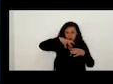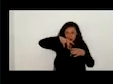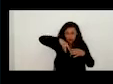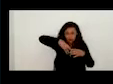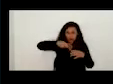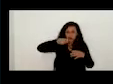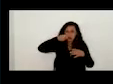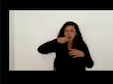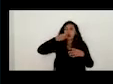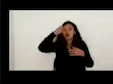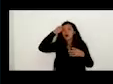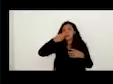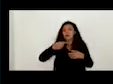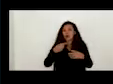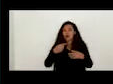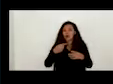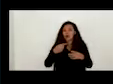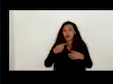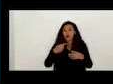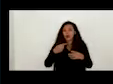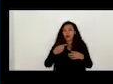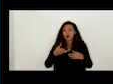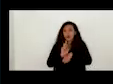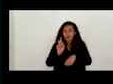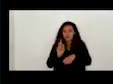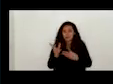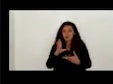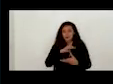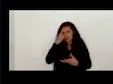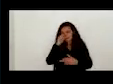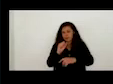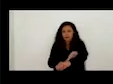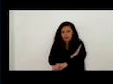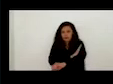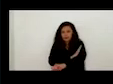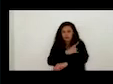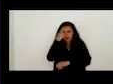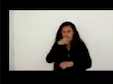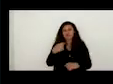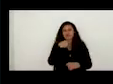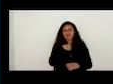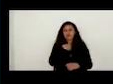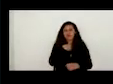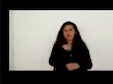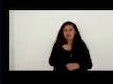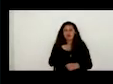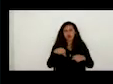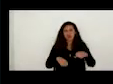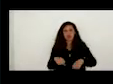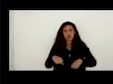alimentos que el día a día me van a aportar esa energía para yo poder hacer todas mis actividades diarias.